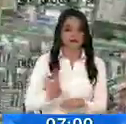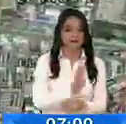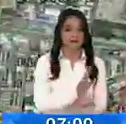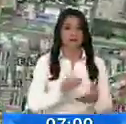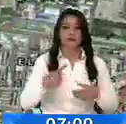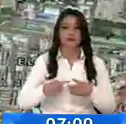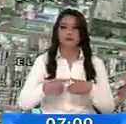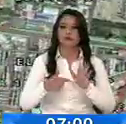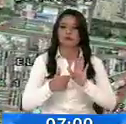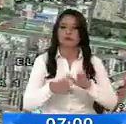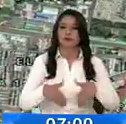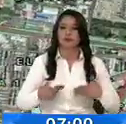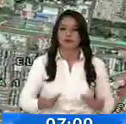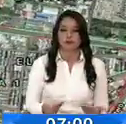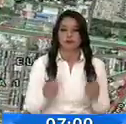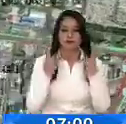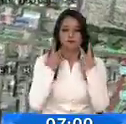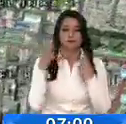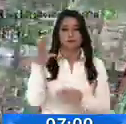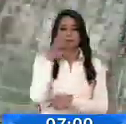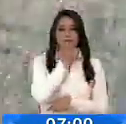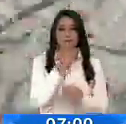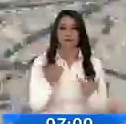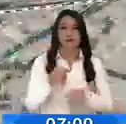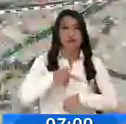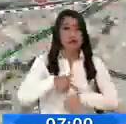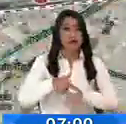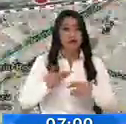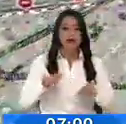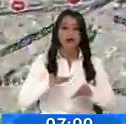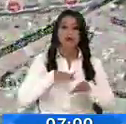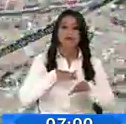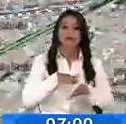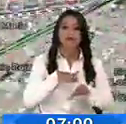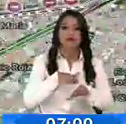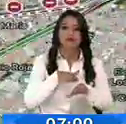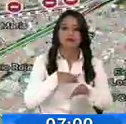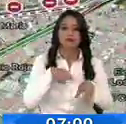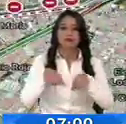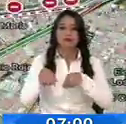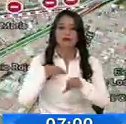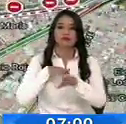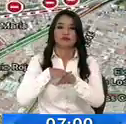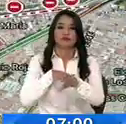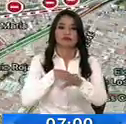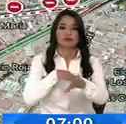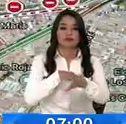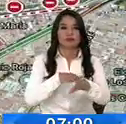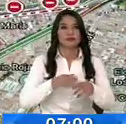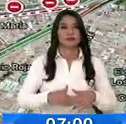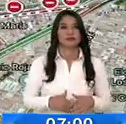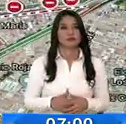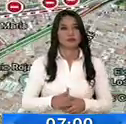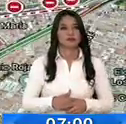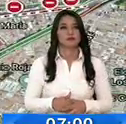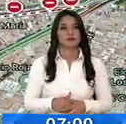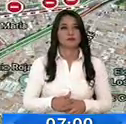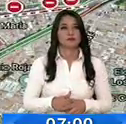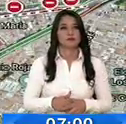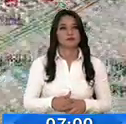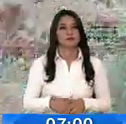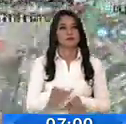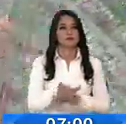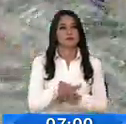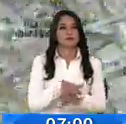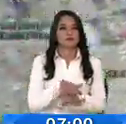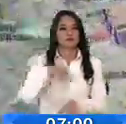quito en las cuales claro tenemos ya a esta hora el tráfico que obviamente una huida de un poco más dentro